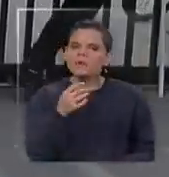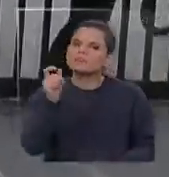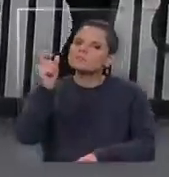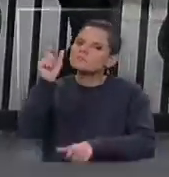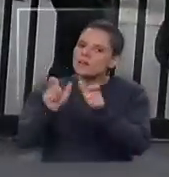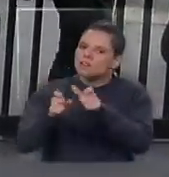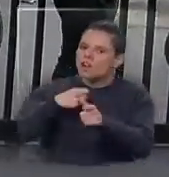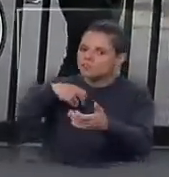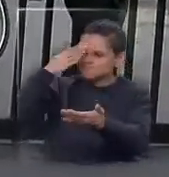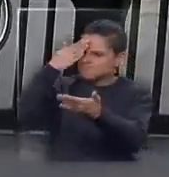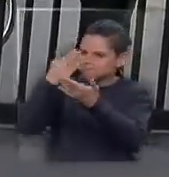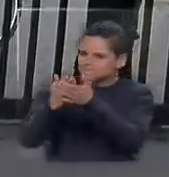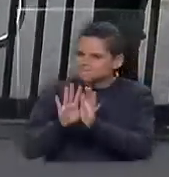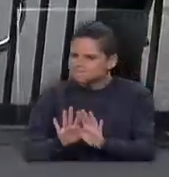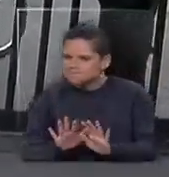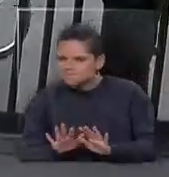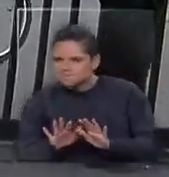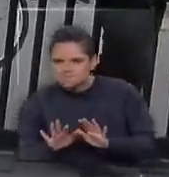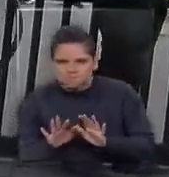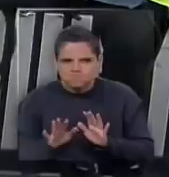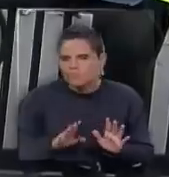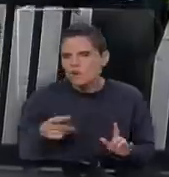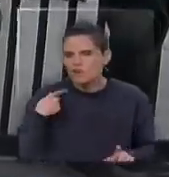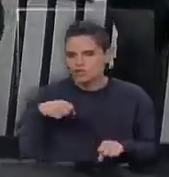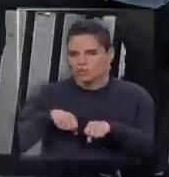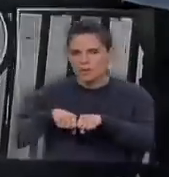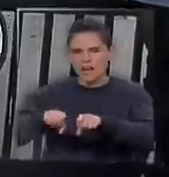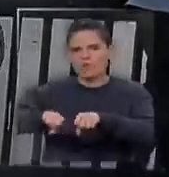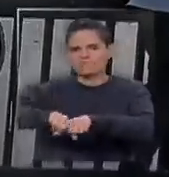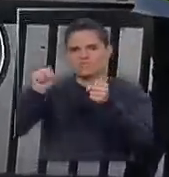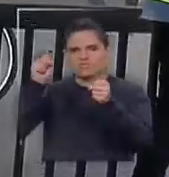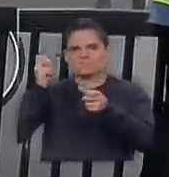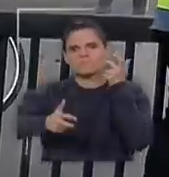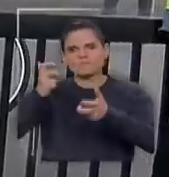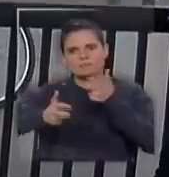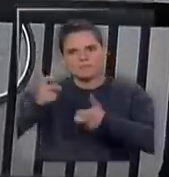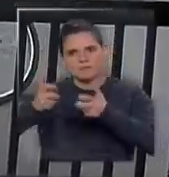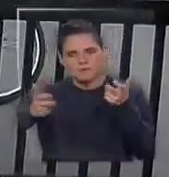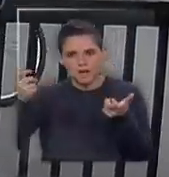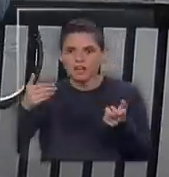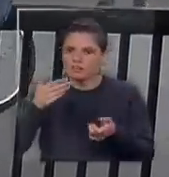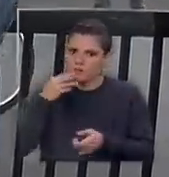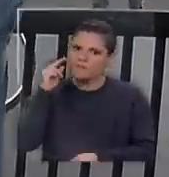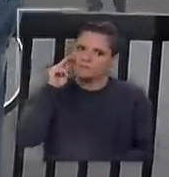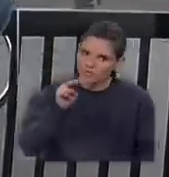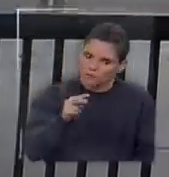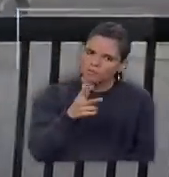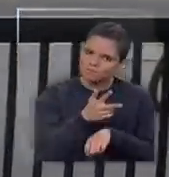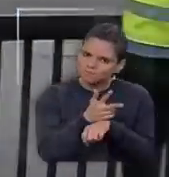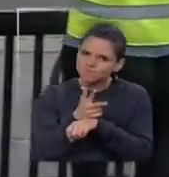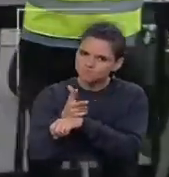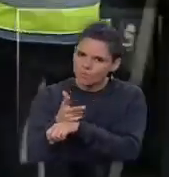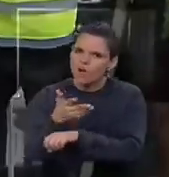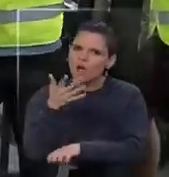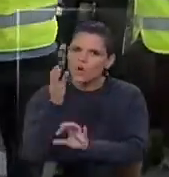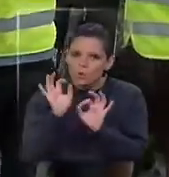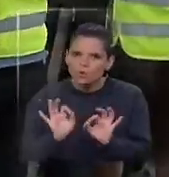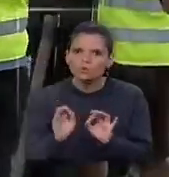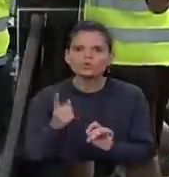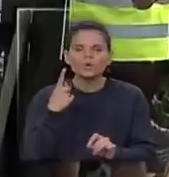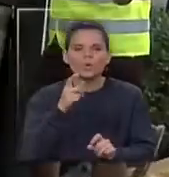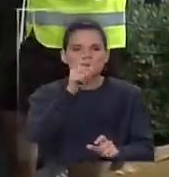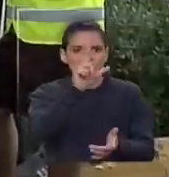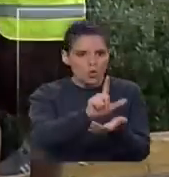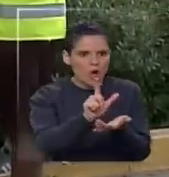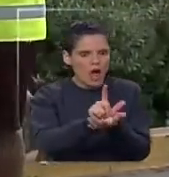esperando la oportunidad para entrar a algún supermercado, para entrar a algún local comercial. Lo hemos visto. Lo acabamos de ver también en pantalla cómo un lugar quedó destrozado con 300 personas